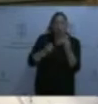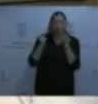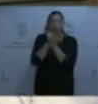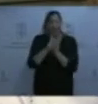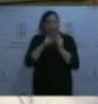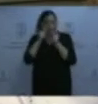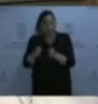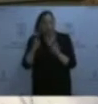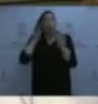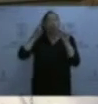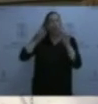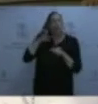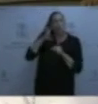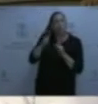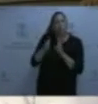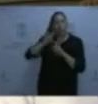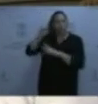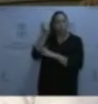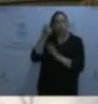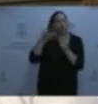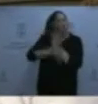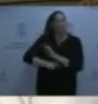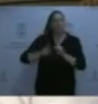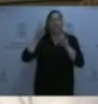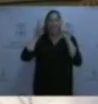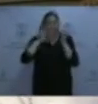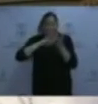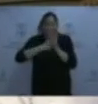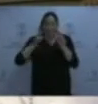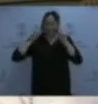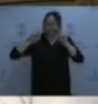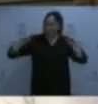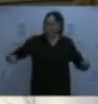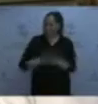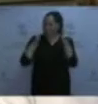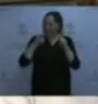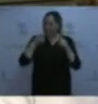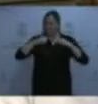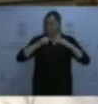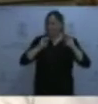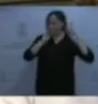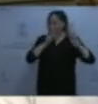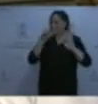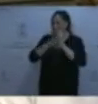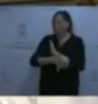la educación, sino de destrozar nuestro sistema educativo. Y usted, con esta decisión, tiene